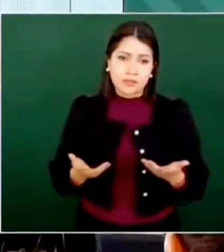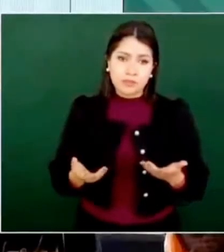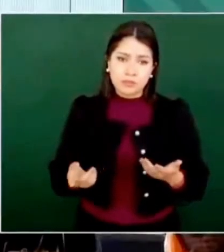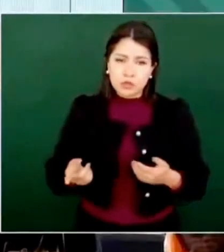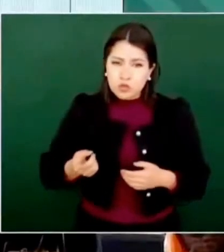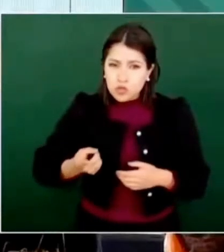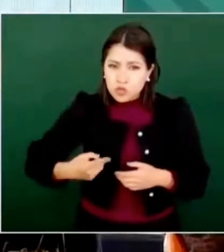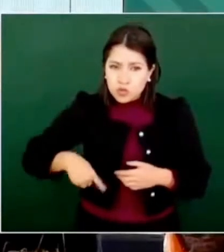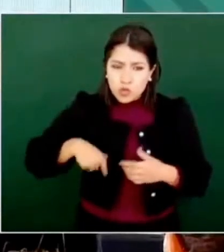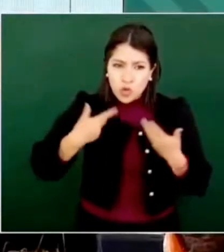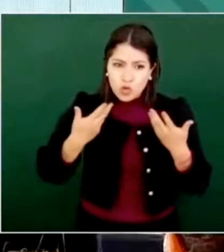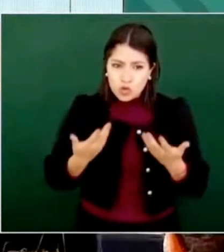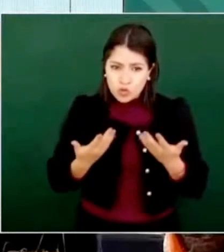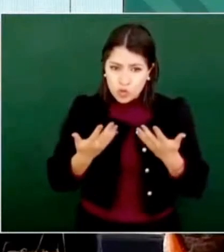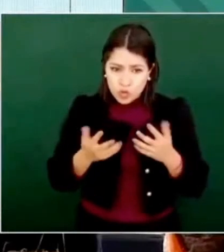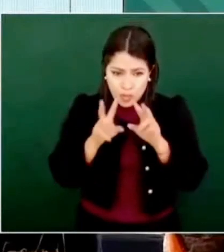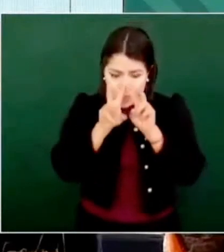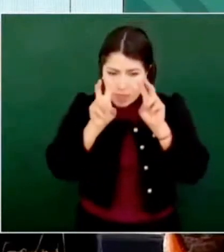desenmarañando